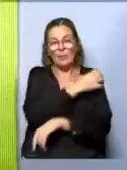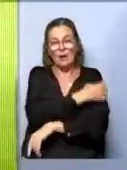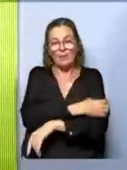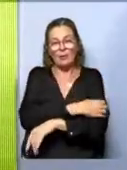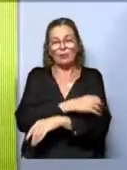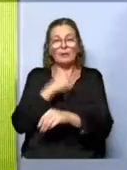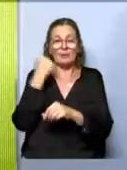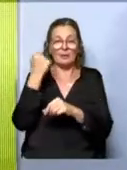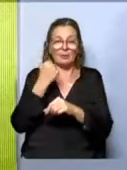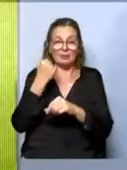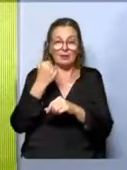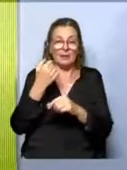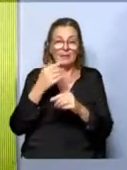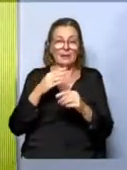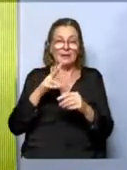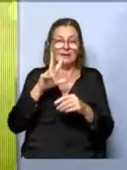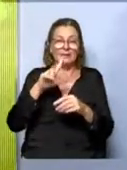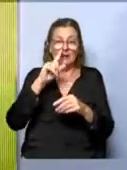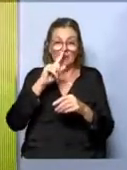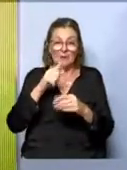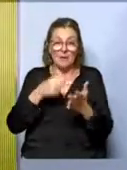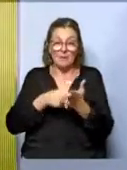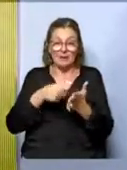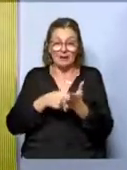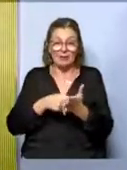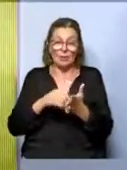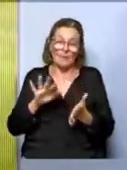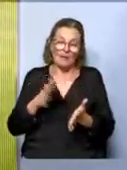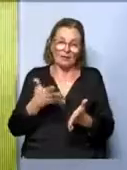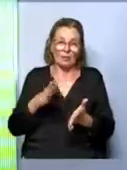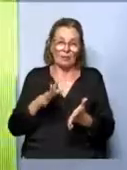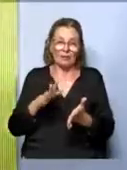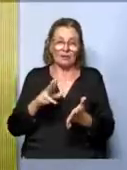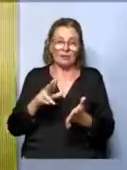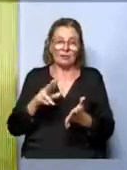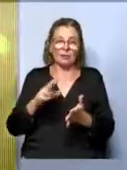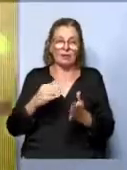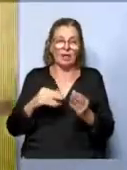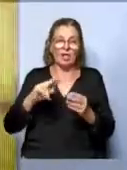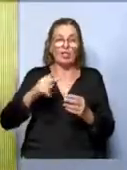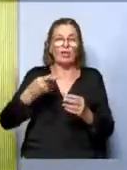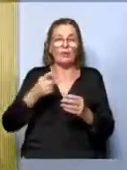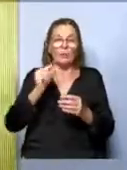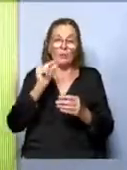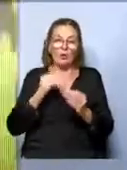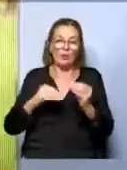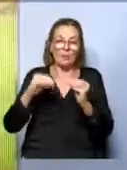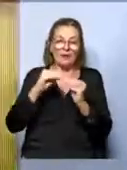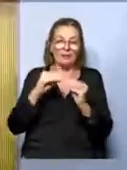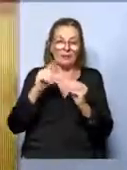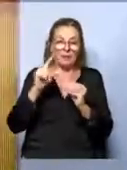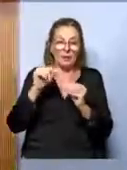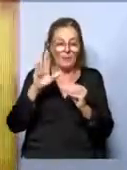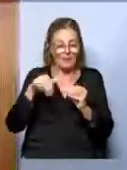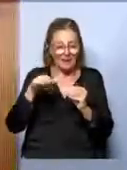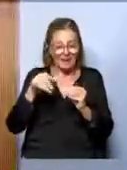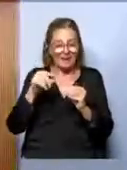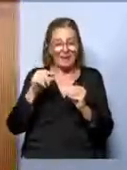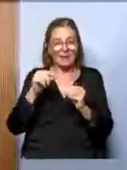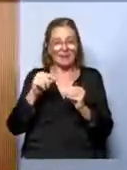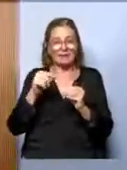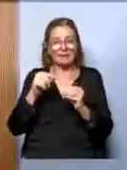sustantivas, pero siempre en torno de 3.000 pesos, 3.000 y algo de pesos. Las que son duplicadas son un poco más, pero siempre son montos muy moderados que tienen un